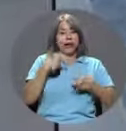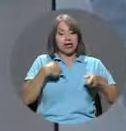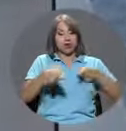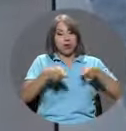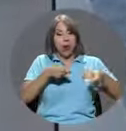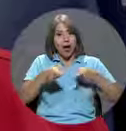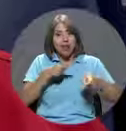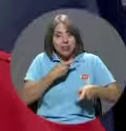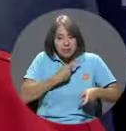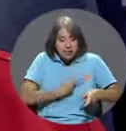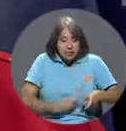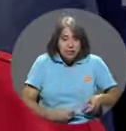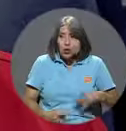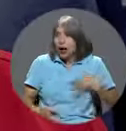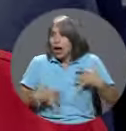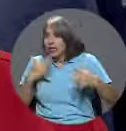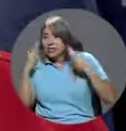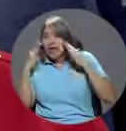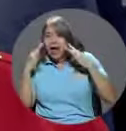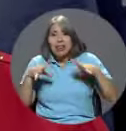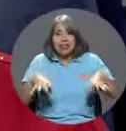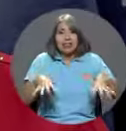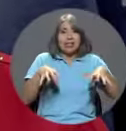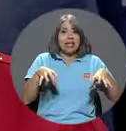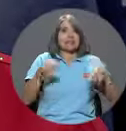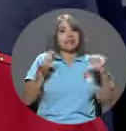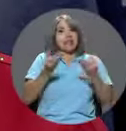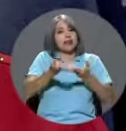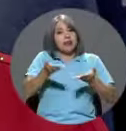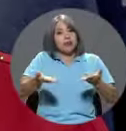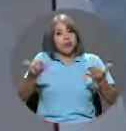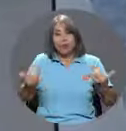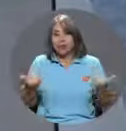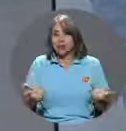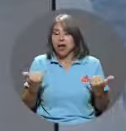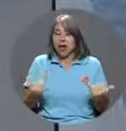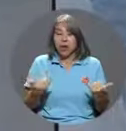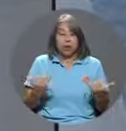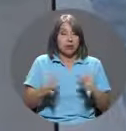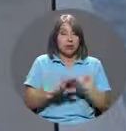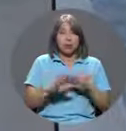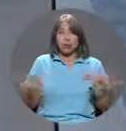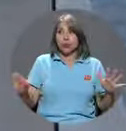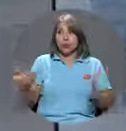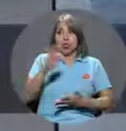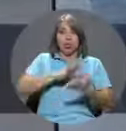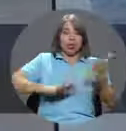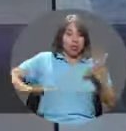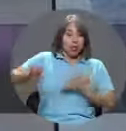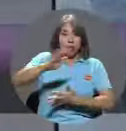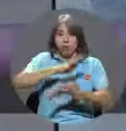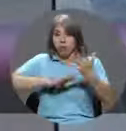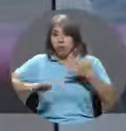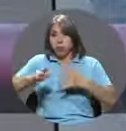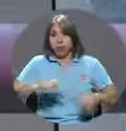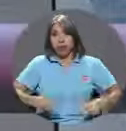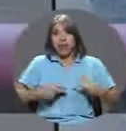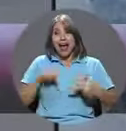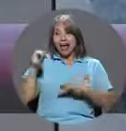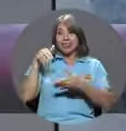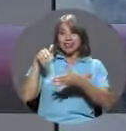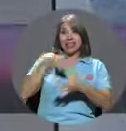manejar, ¿verdad? La depresión, la ansiedad, el estrés, tantas cosas que vivimos hoy en estos tiempos tan convulsos para la